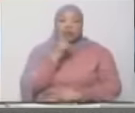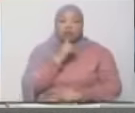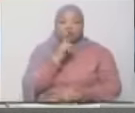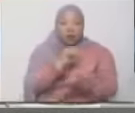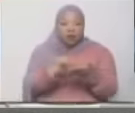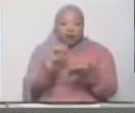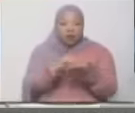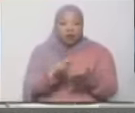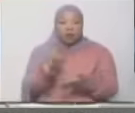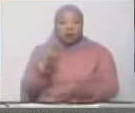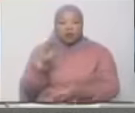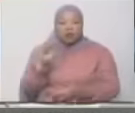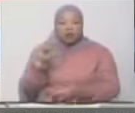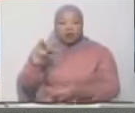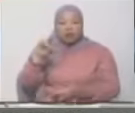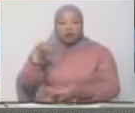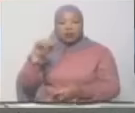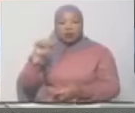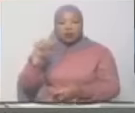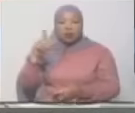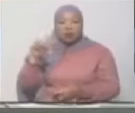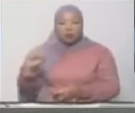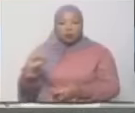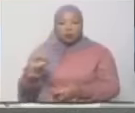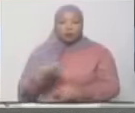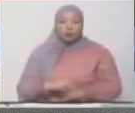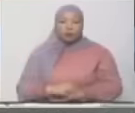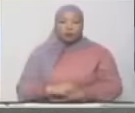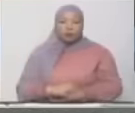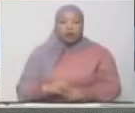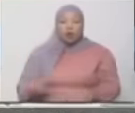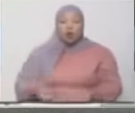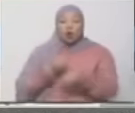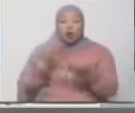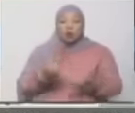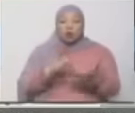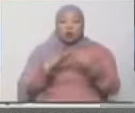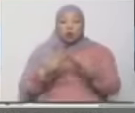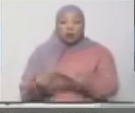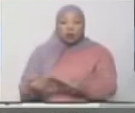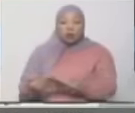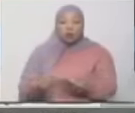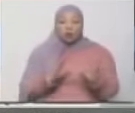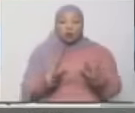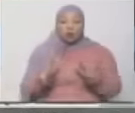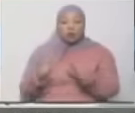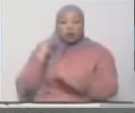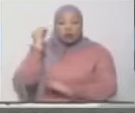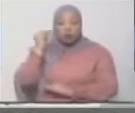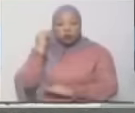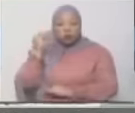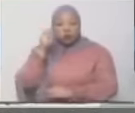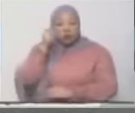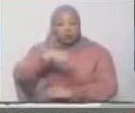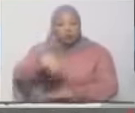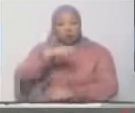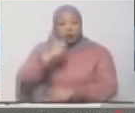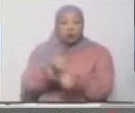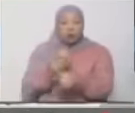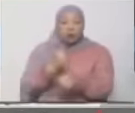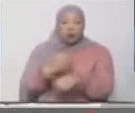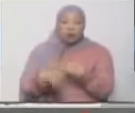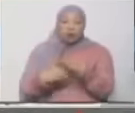López. Los consejos comunales en Venezuela como forma organizativa derivada de la contienda política, Germania